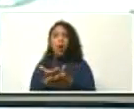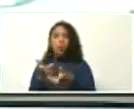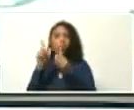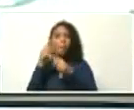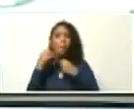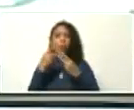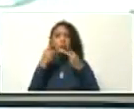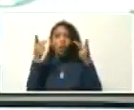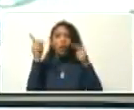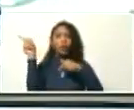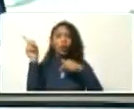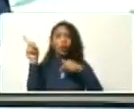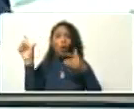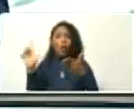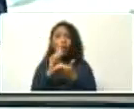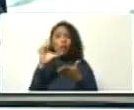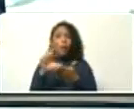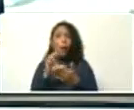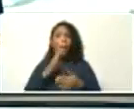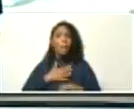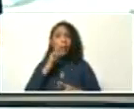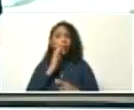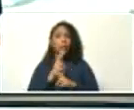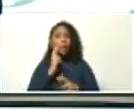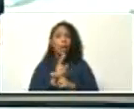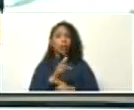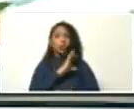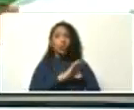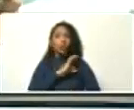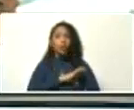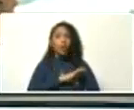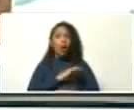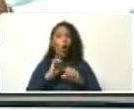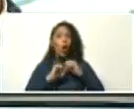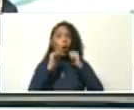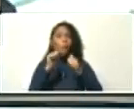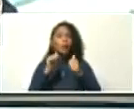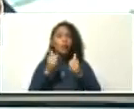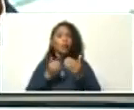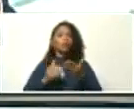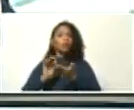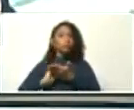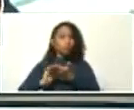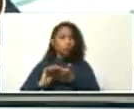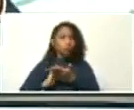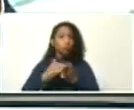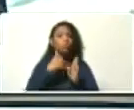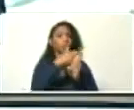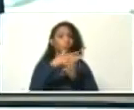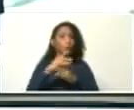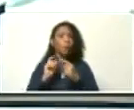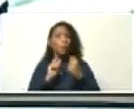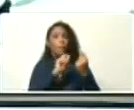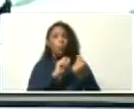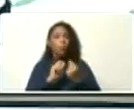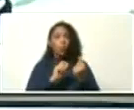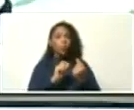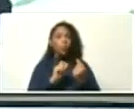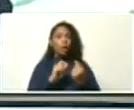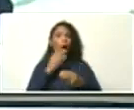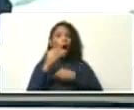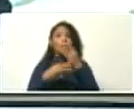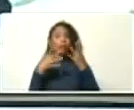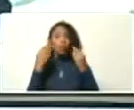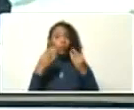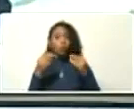para publicar estos libros en mis redes sociales y que comiencen a socializarse, a debatirse. Cuadra mucho,